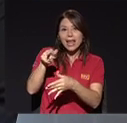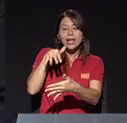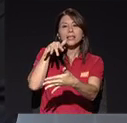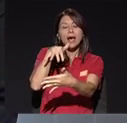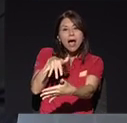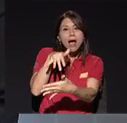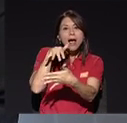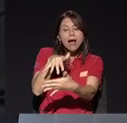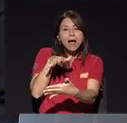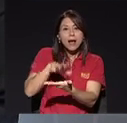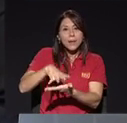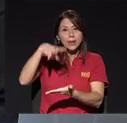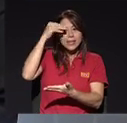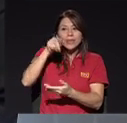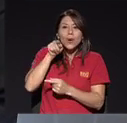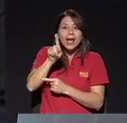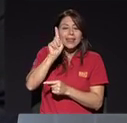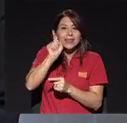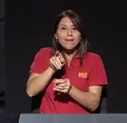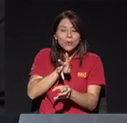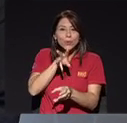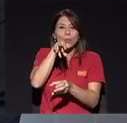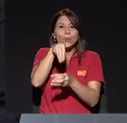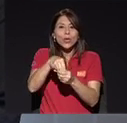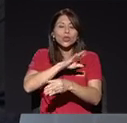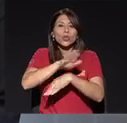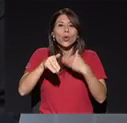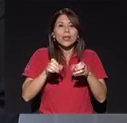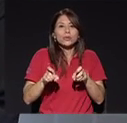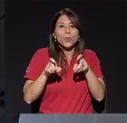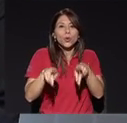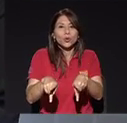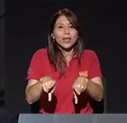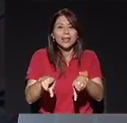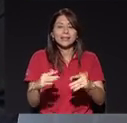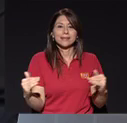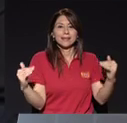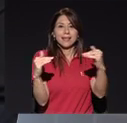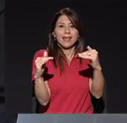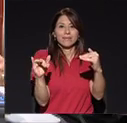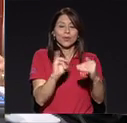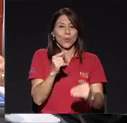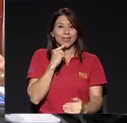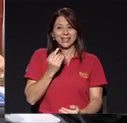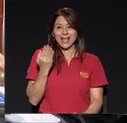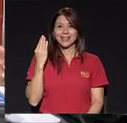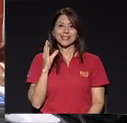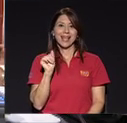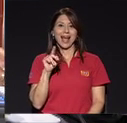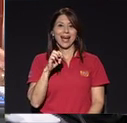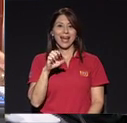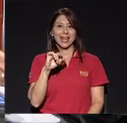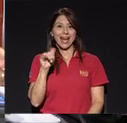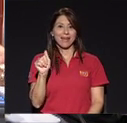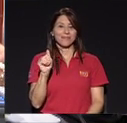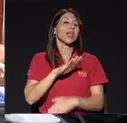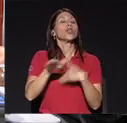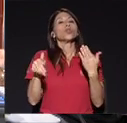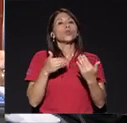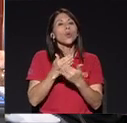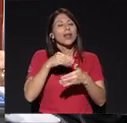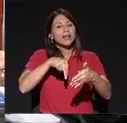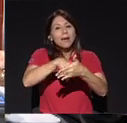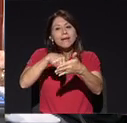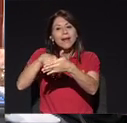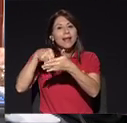formación todas las oportunidades en equidad, como lo decía Angélica, y que se le eliminen todas las barreras para que